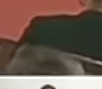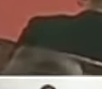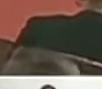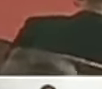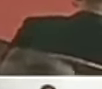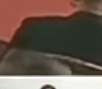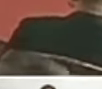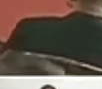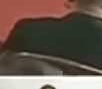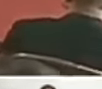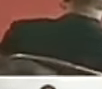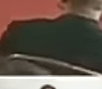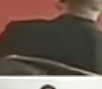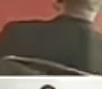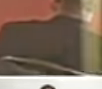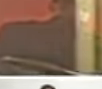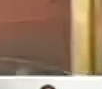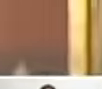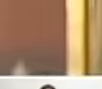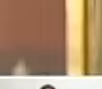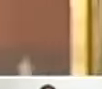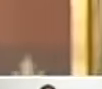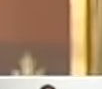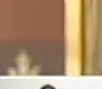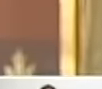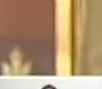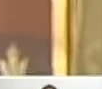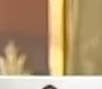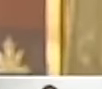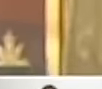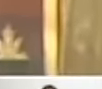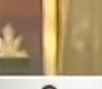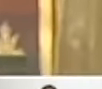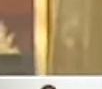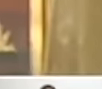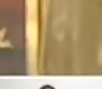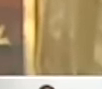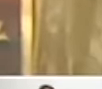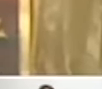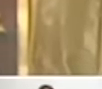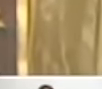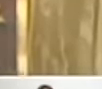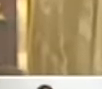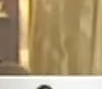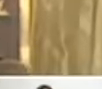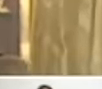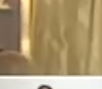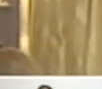Sobre la Corte hay muchas cosas que decir.